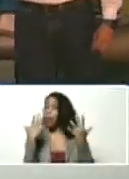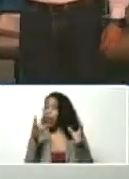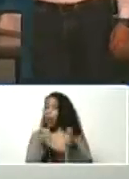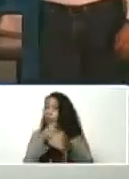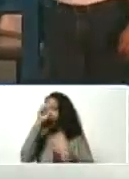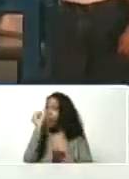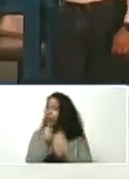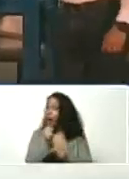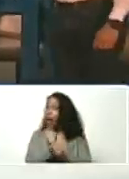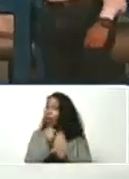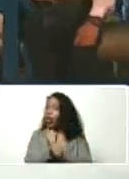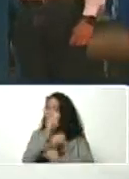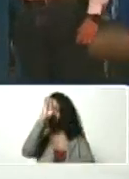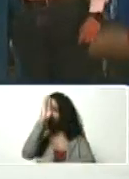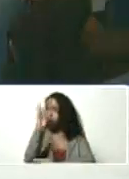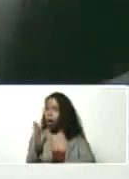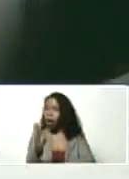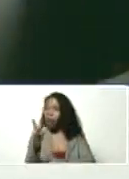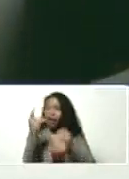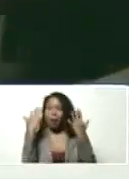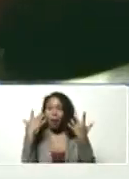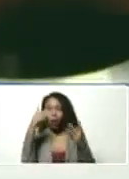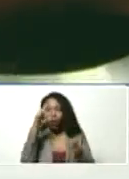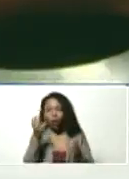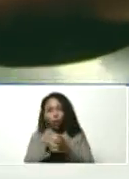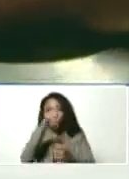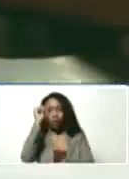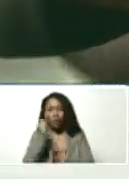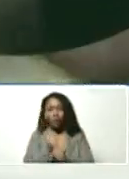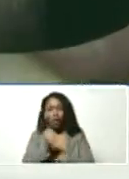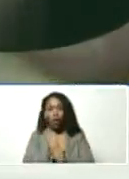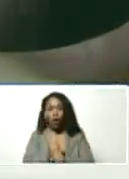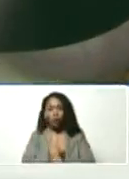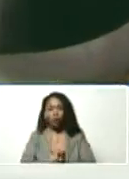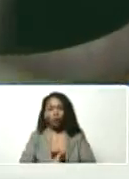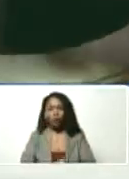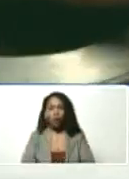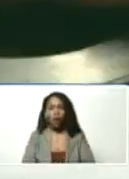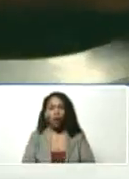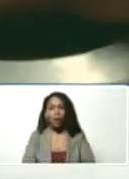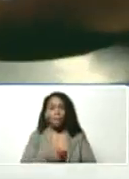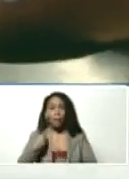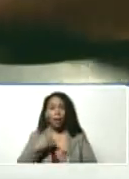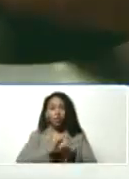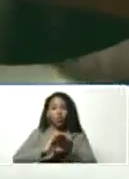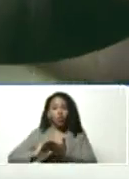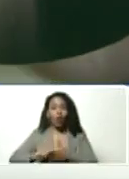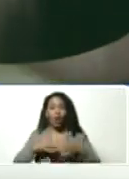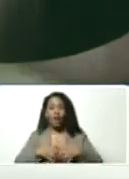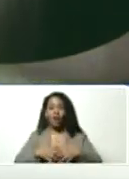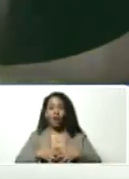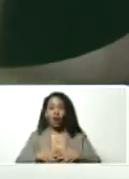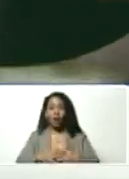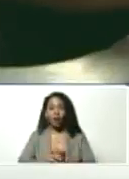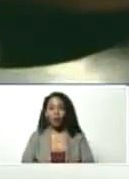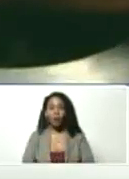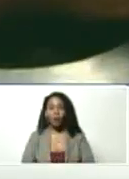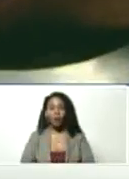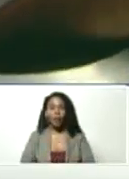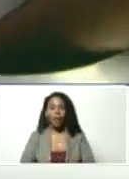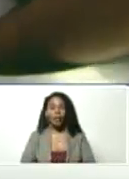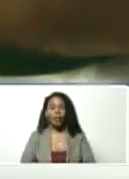obrera, directamente de manos de la clase obrera, para recuperar la industria petrolera, en este caso